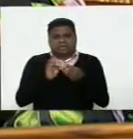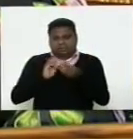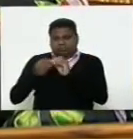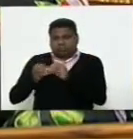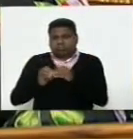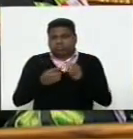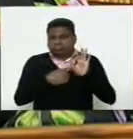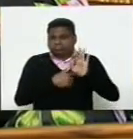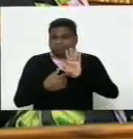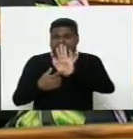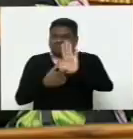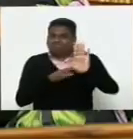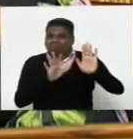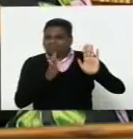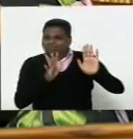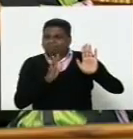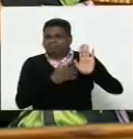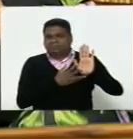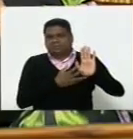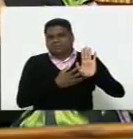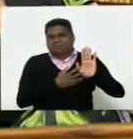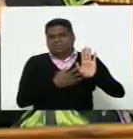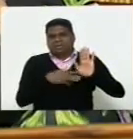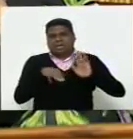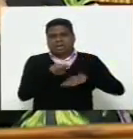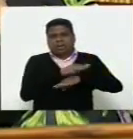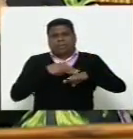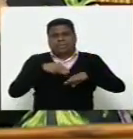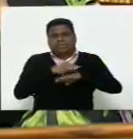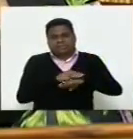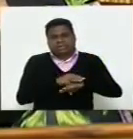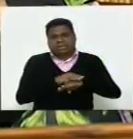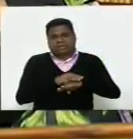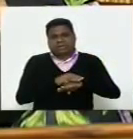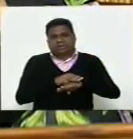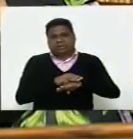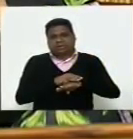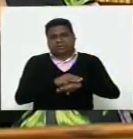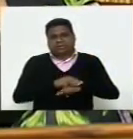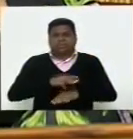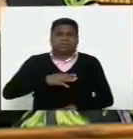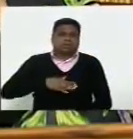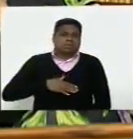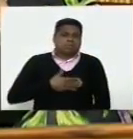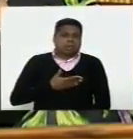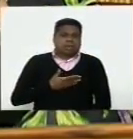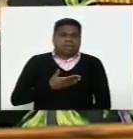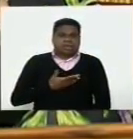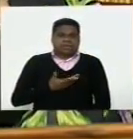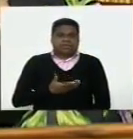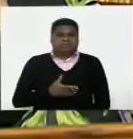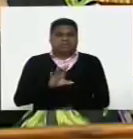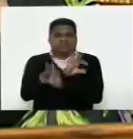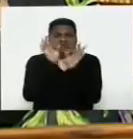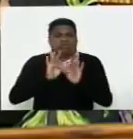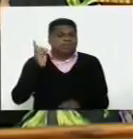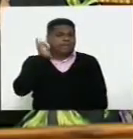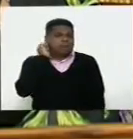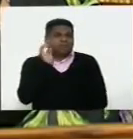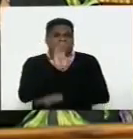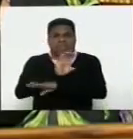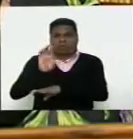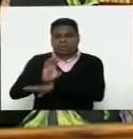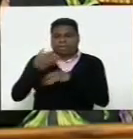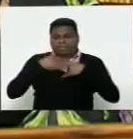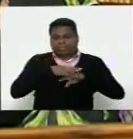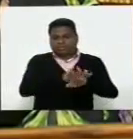materia. En estos casos, los ministerios del Poder Popular con competencia en materia de mujeres y de protección